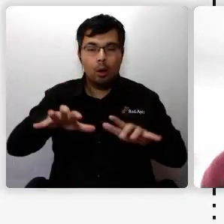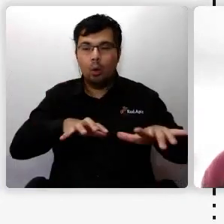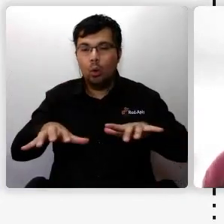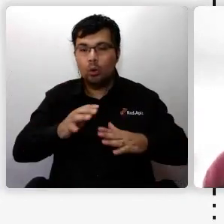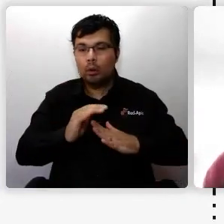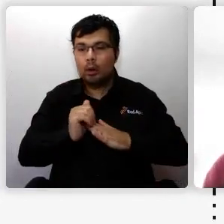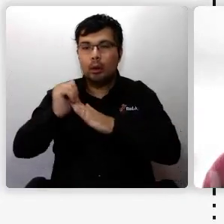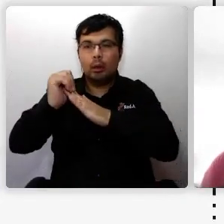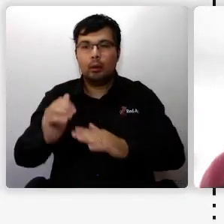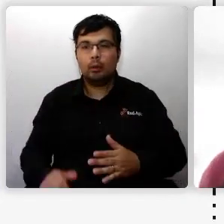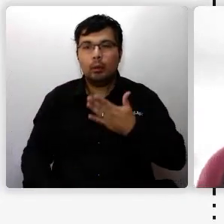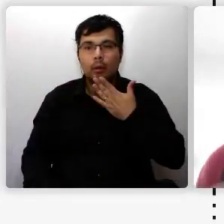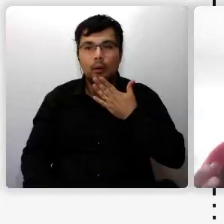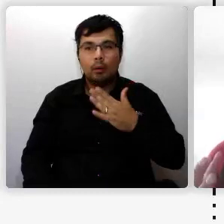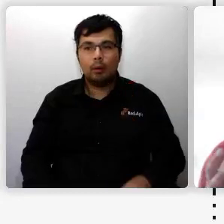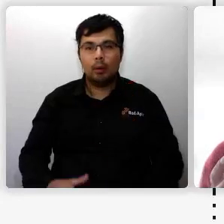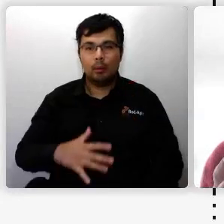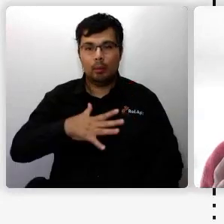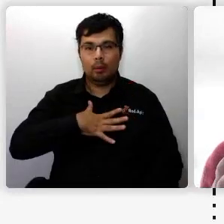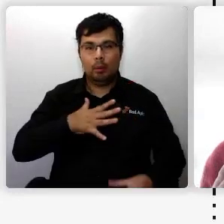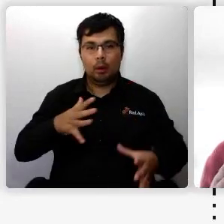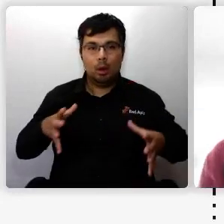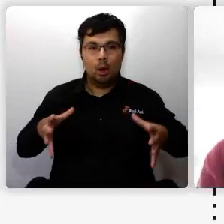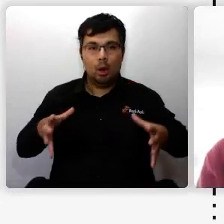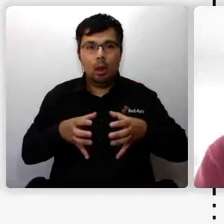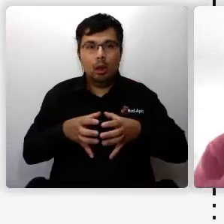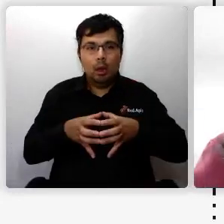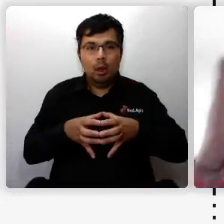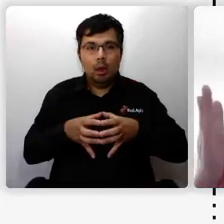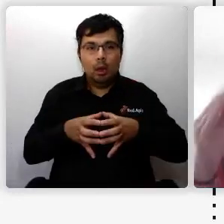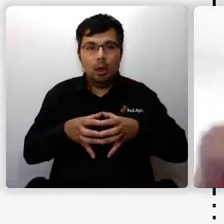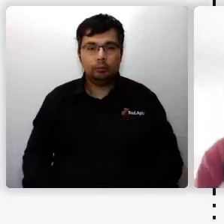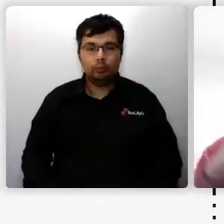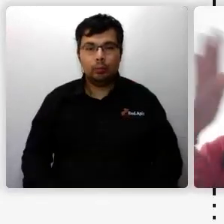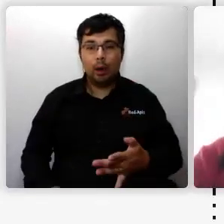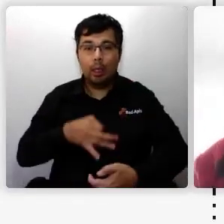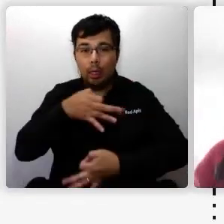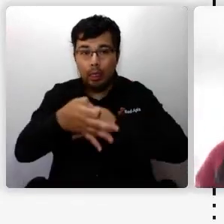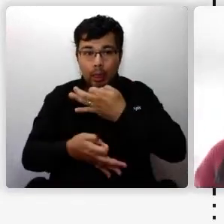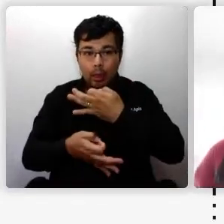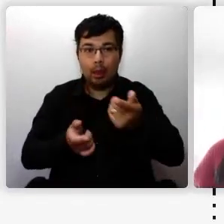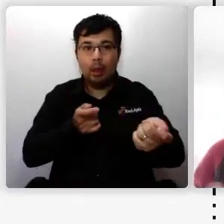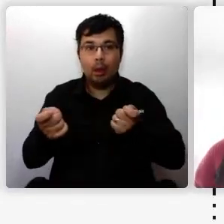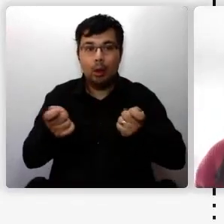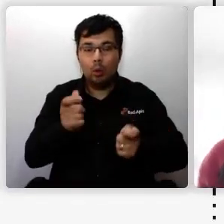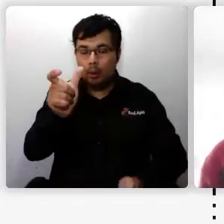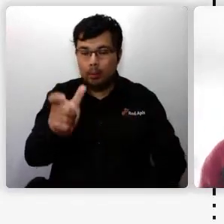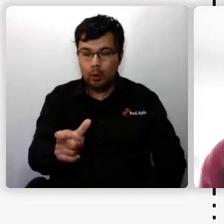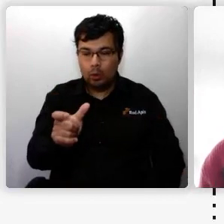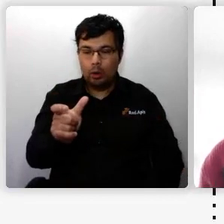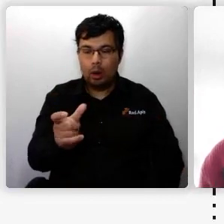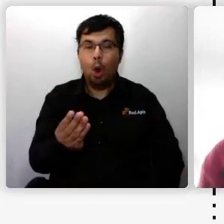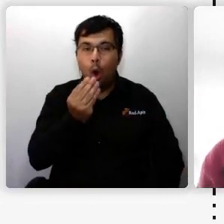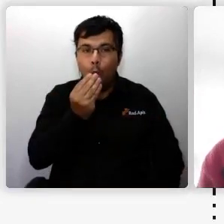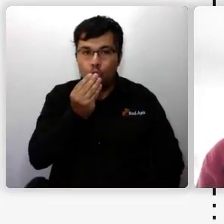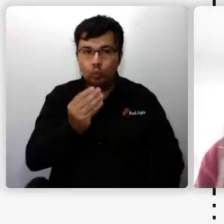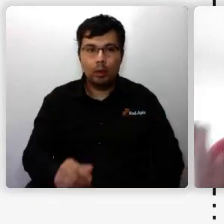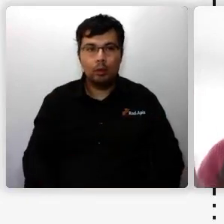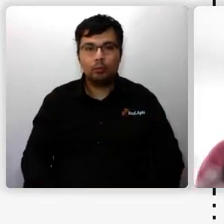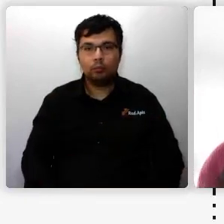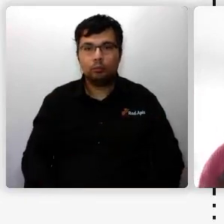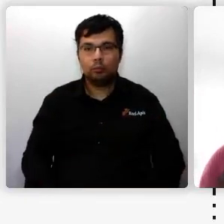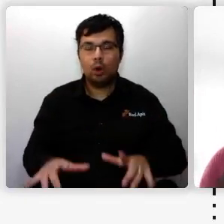liderazgo, incluso para mis equipos. O sea, habla desde los negocios, desde el consumidor, desde cosas